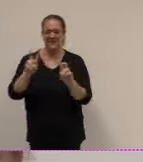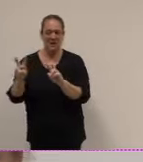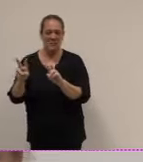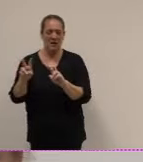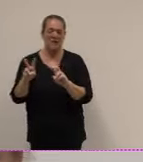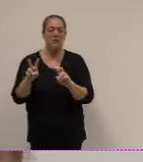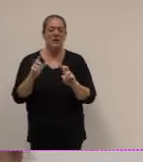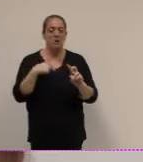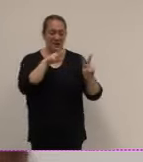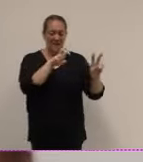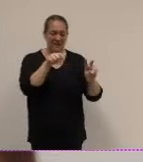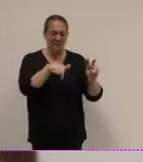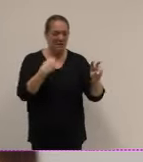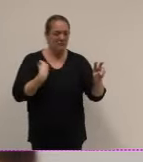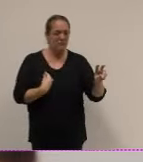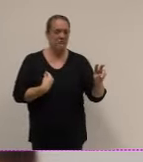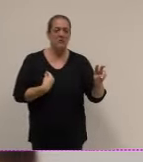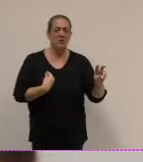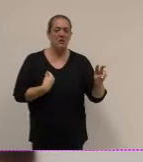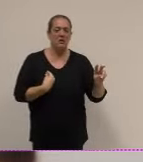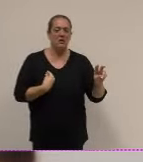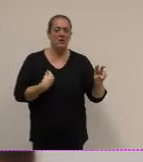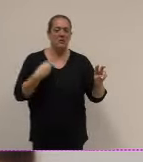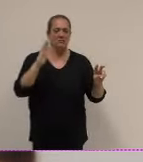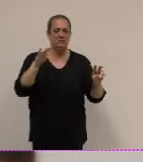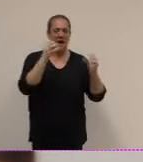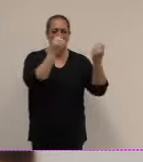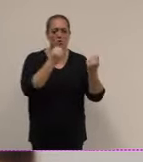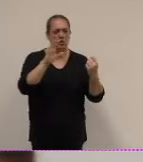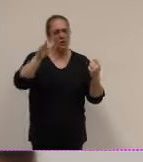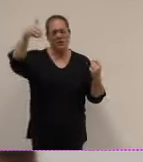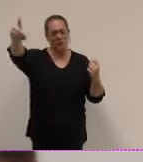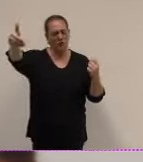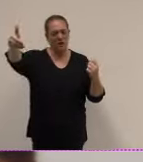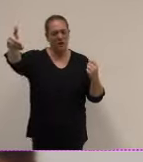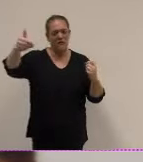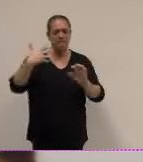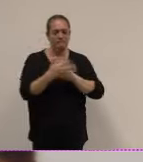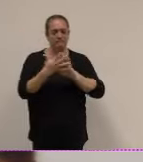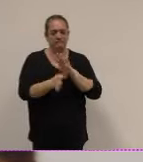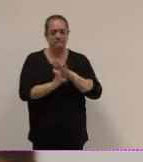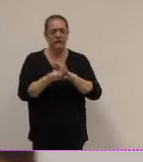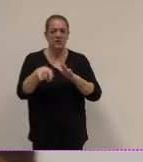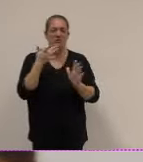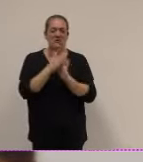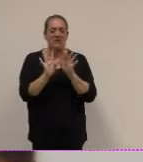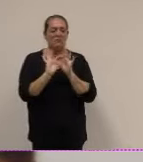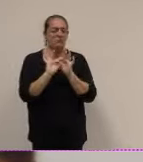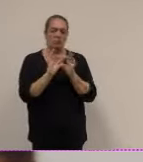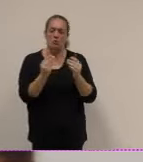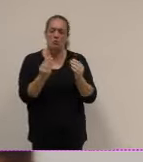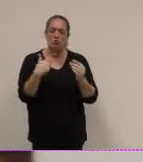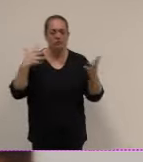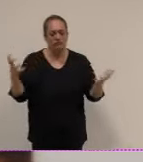también, pero de estos temas fuera del contexto institucional, y eso une mucho y eso